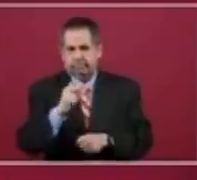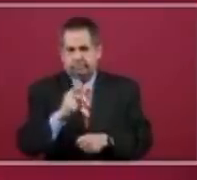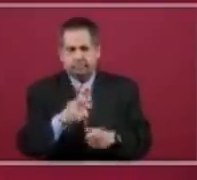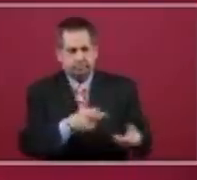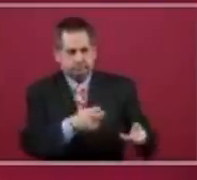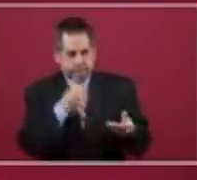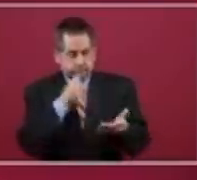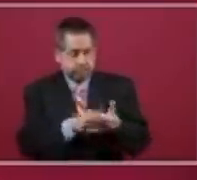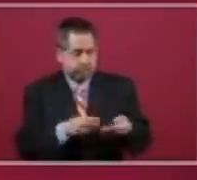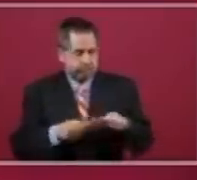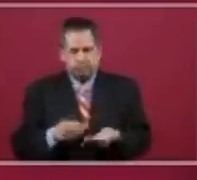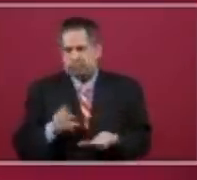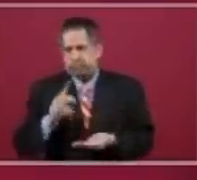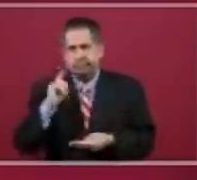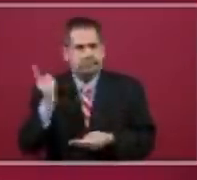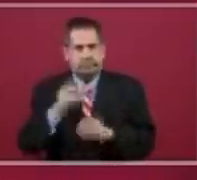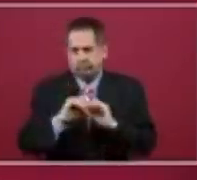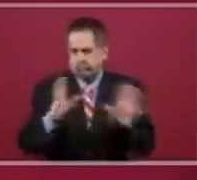Como toda madre,